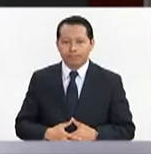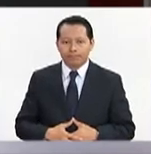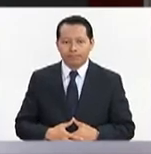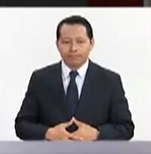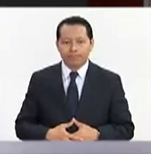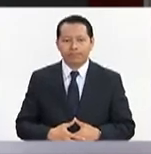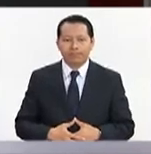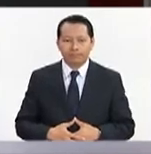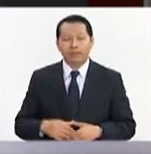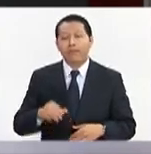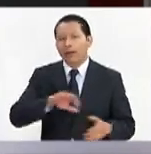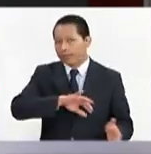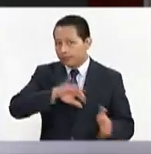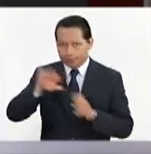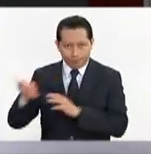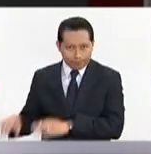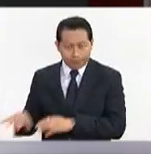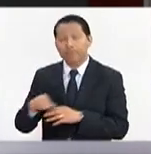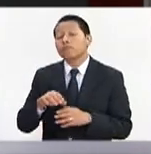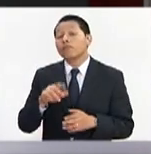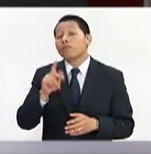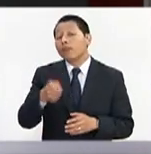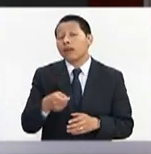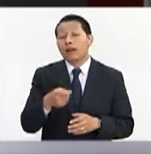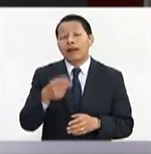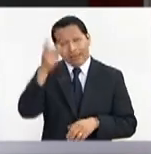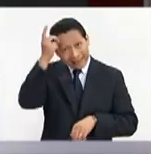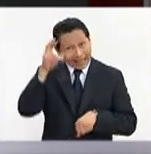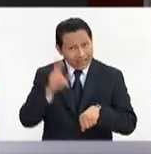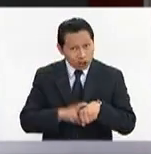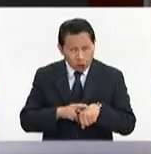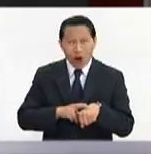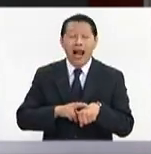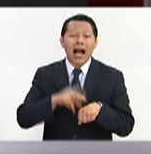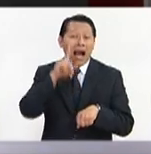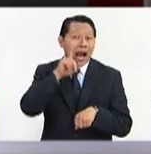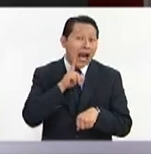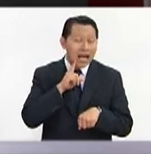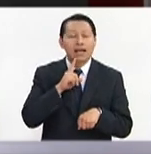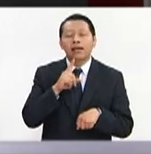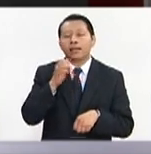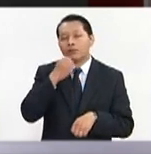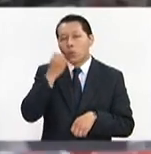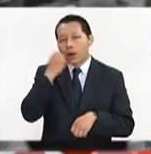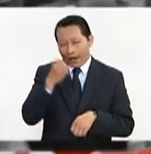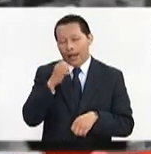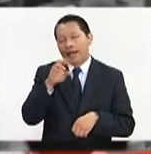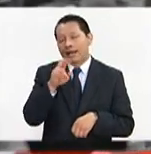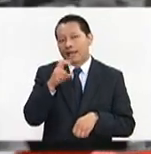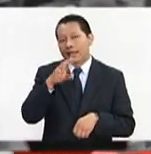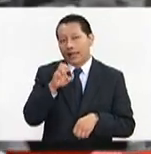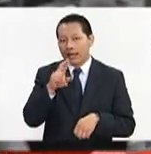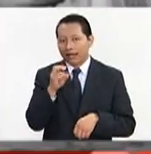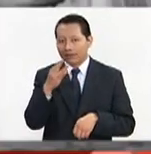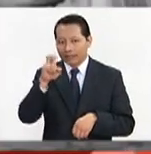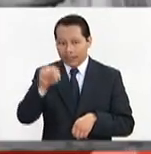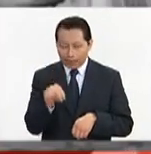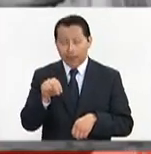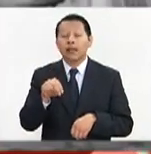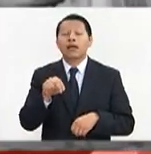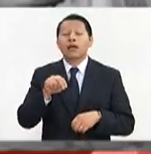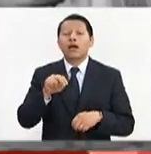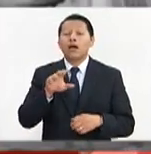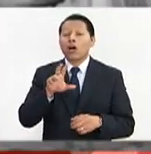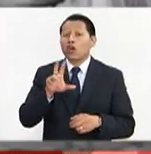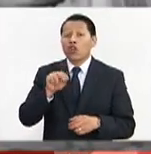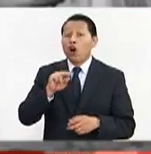Bueno, por otra parte, por segunda ocasión, la directora del colegio Enrique Repsamen, Mónica García Villegas, no se presentó al citatorio